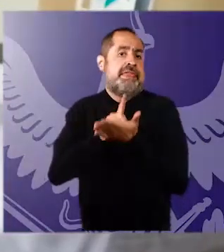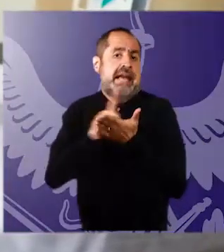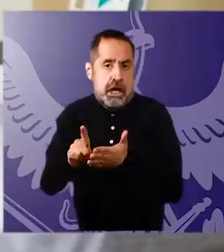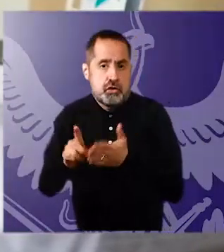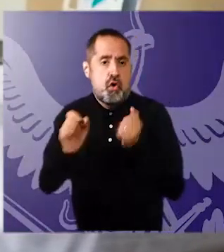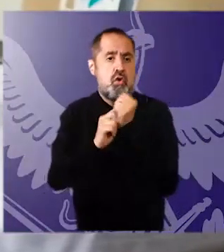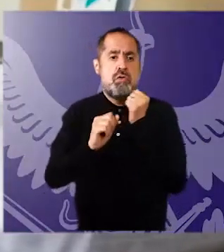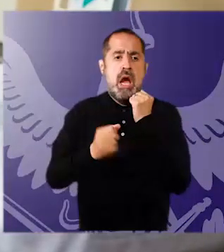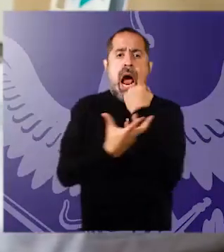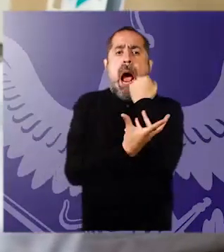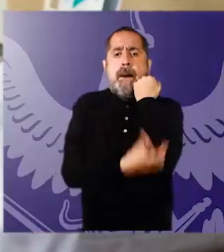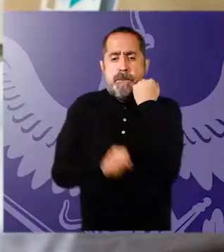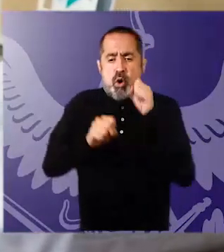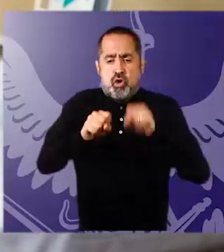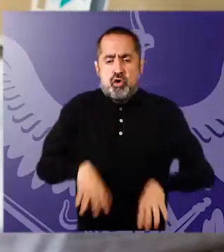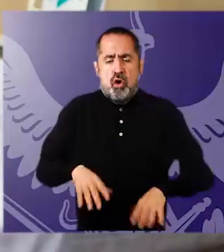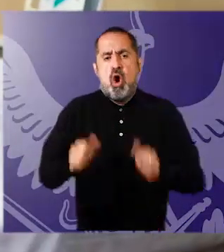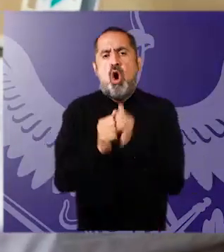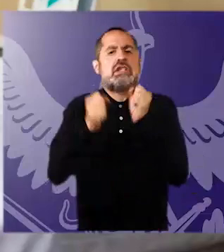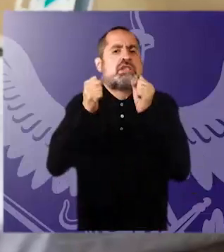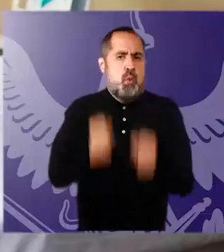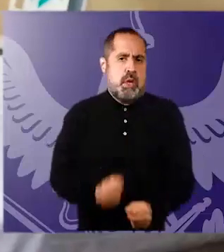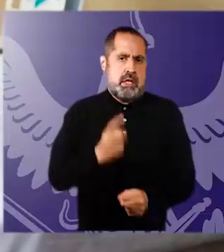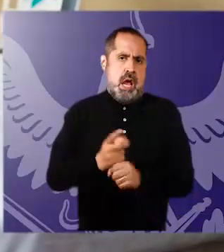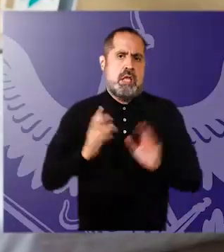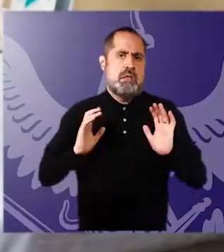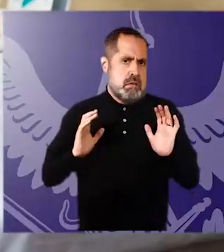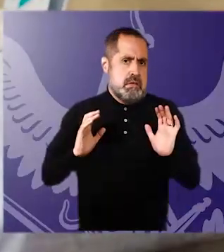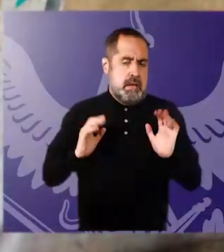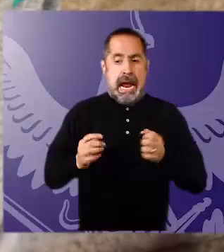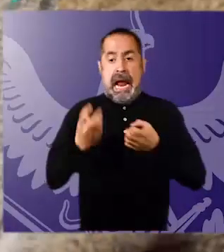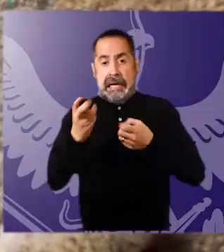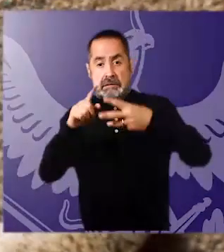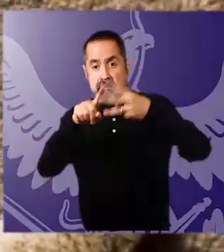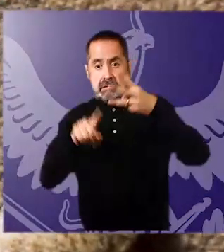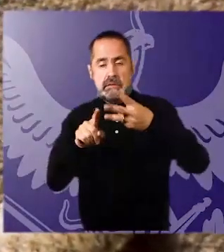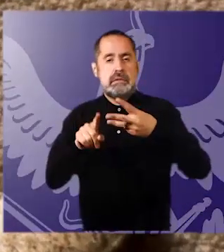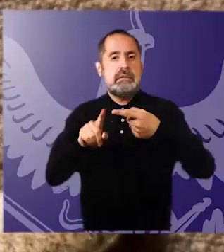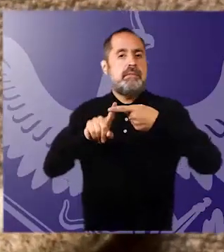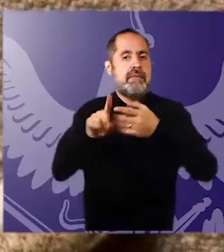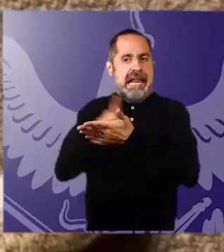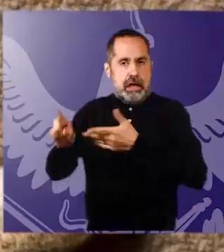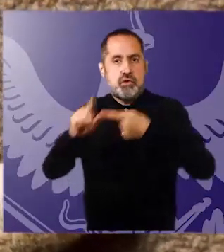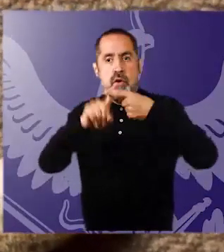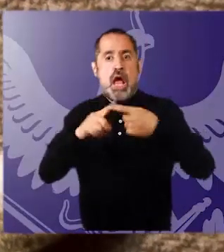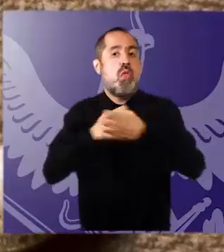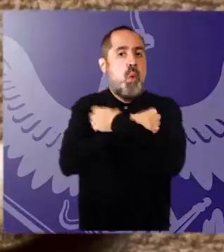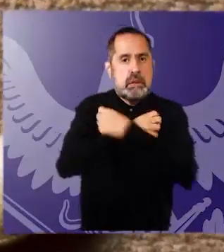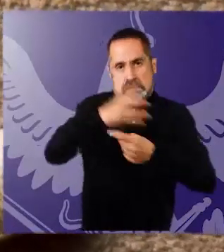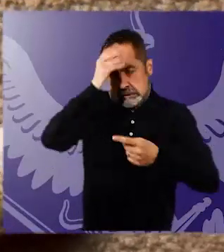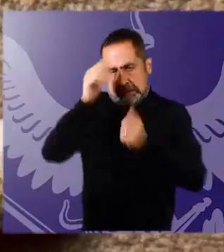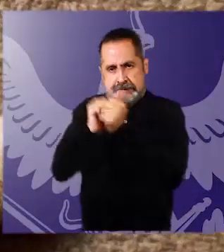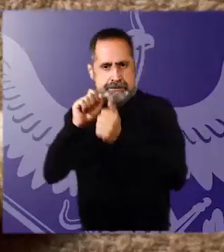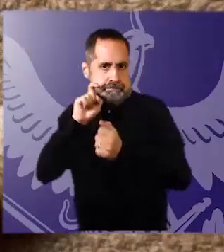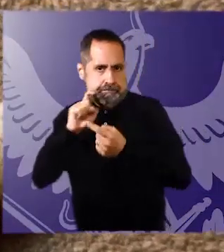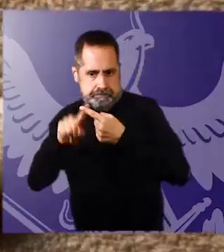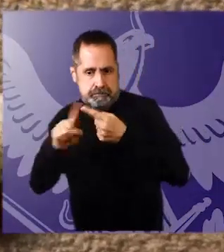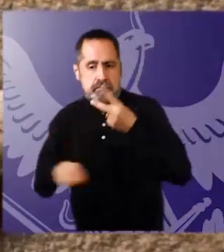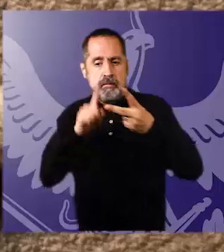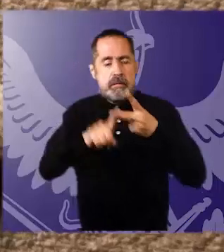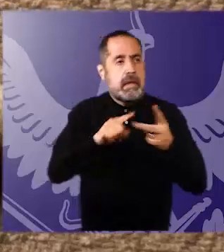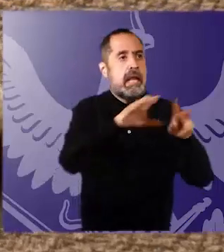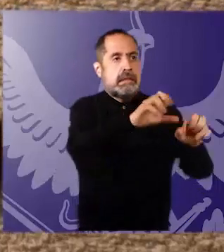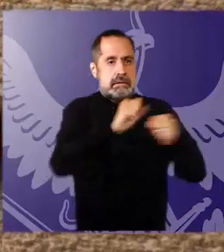las mujeres a acceder a un aborto seguro. Estos tres derechos, educación sexual, acceso a